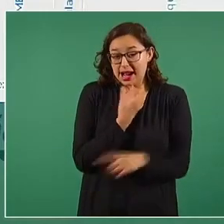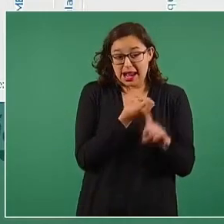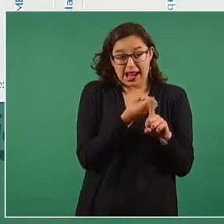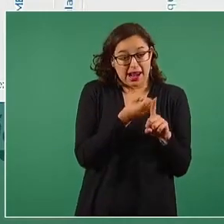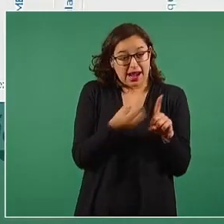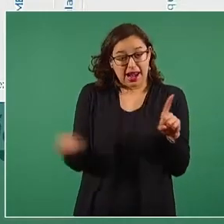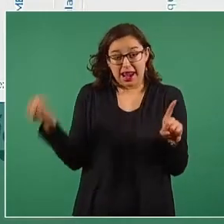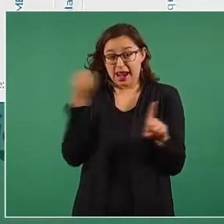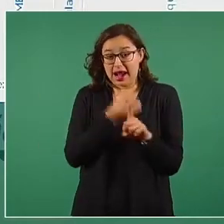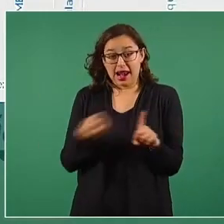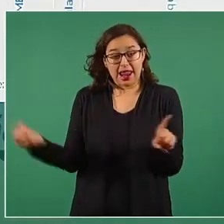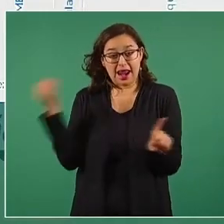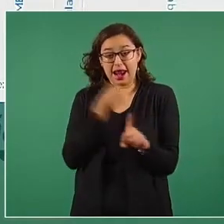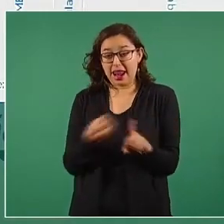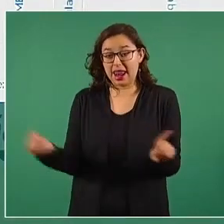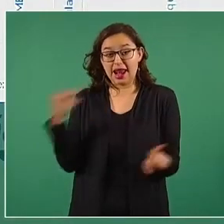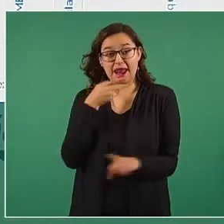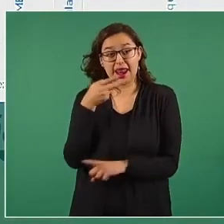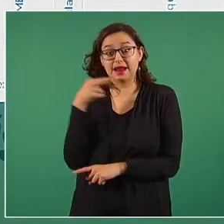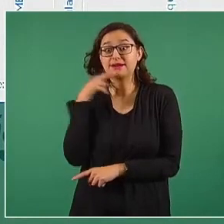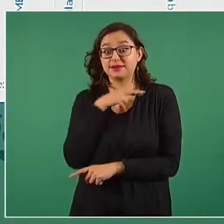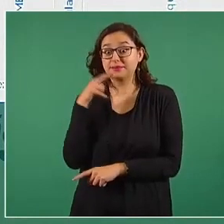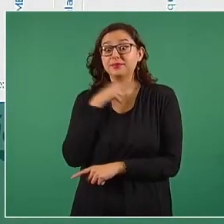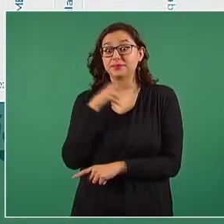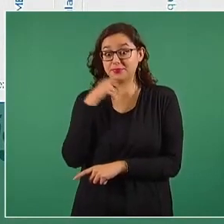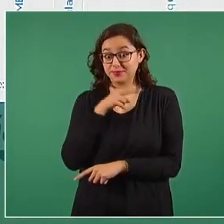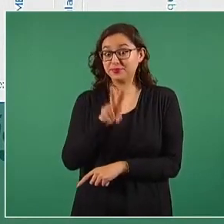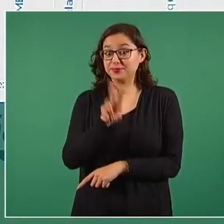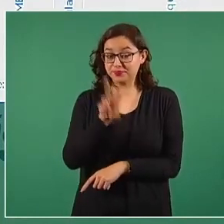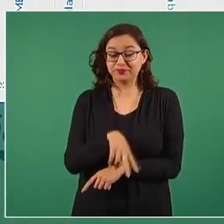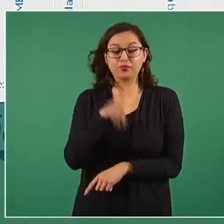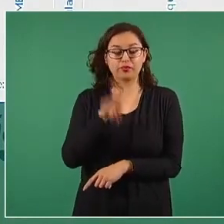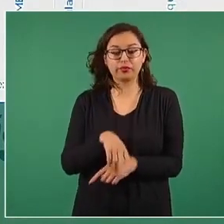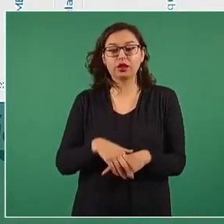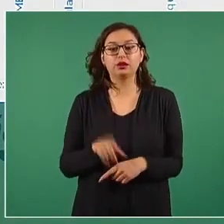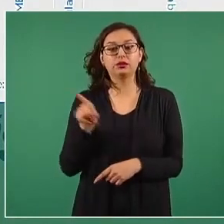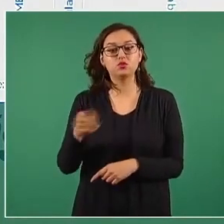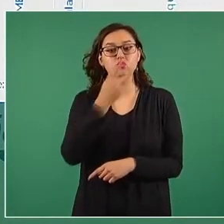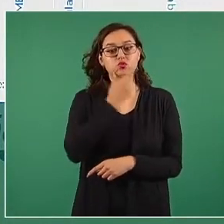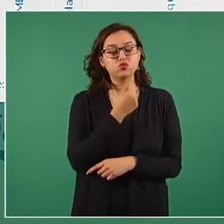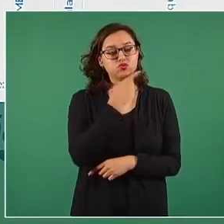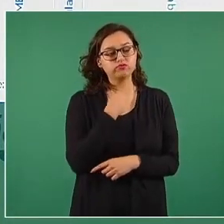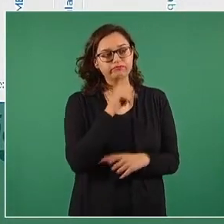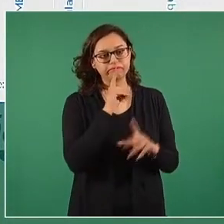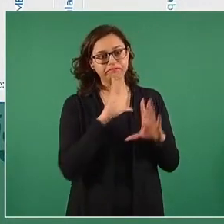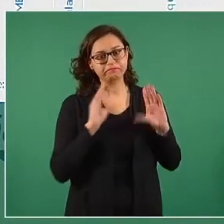ahí sí hablaba yo rapidito, no me interrumpía,